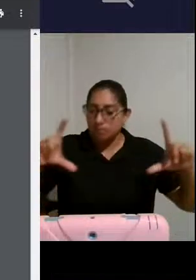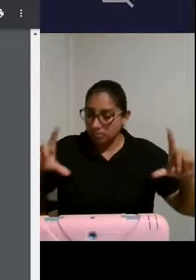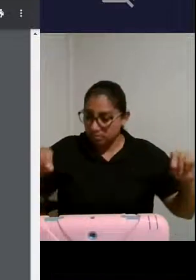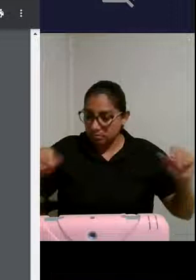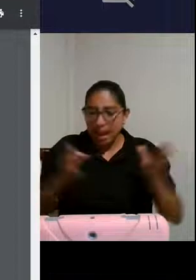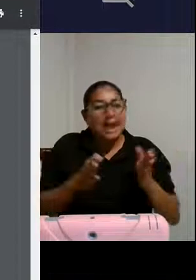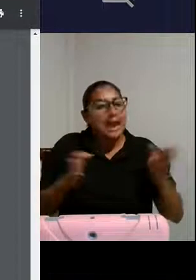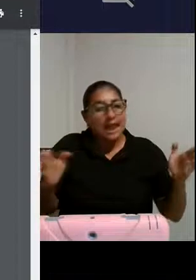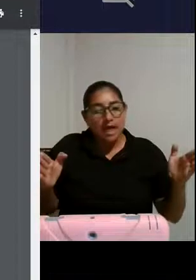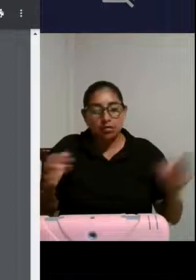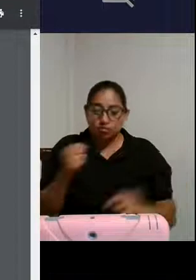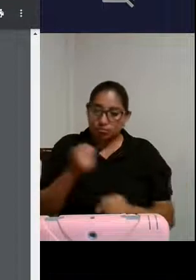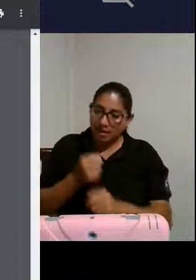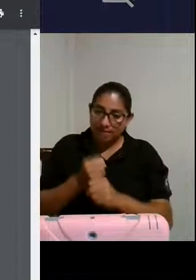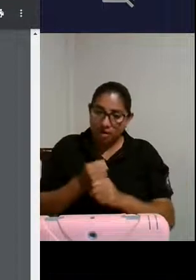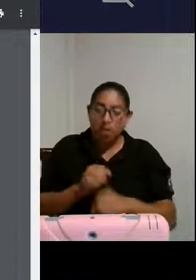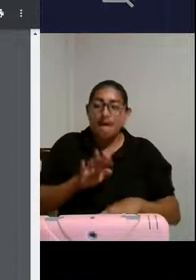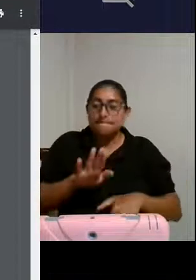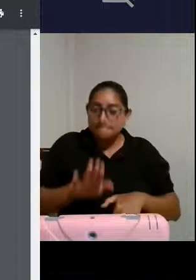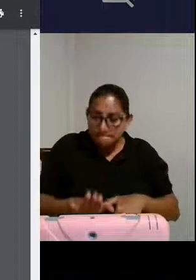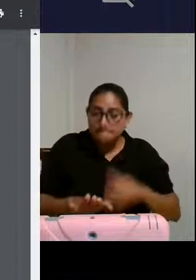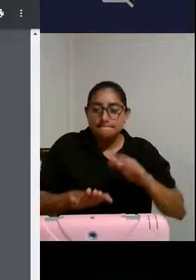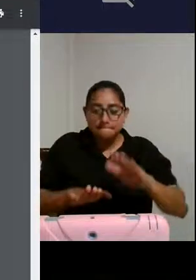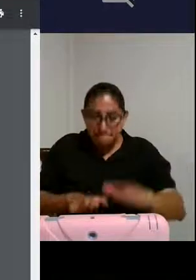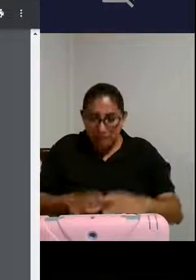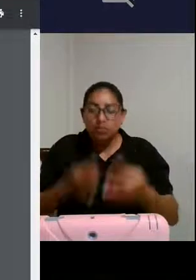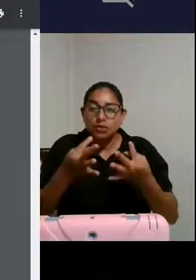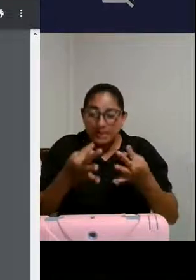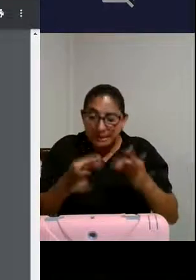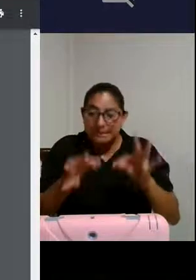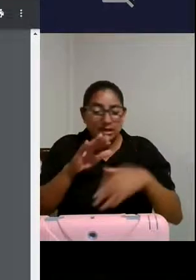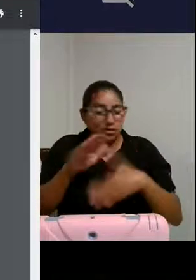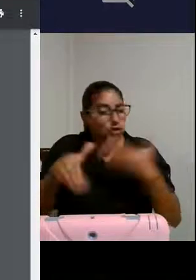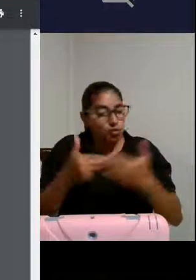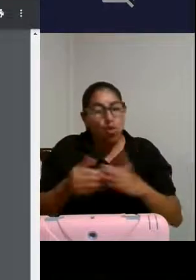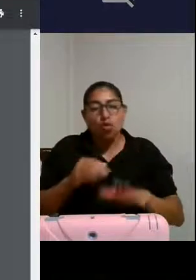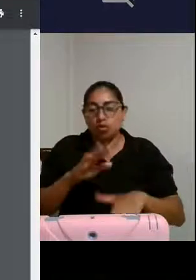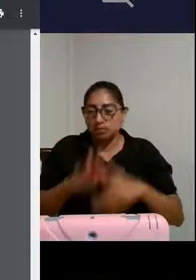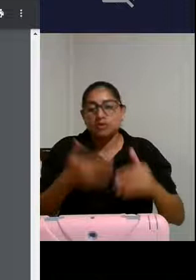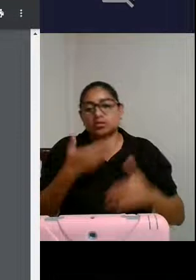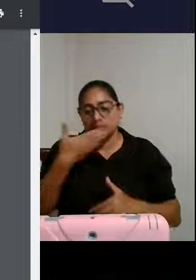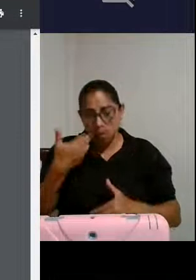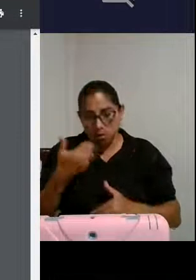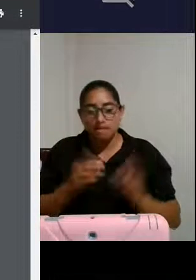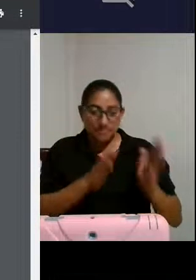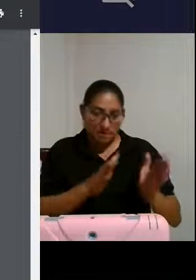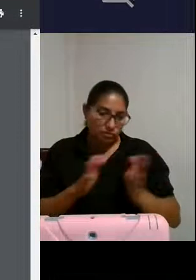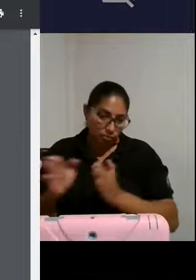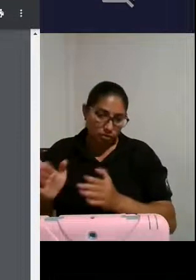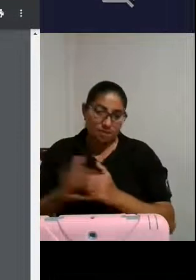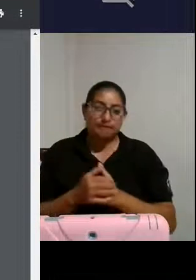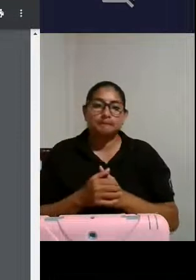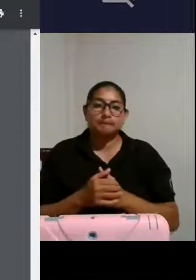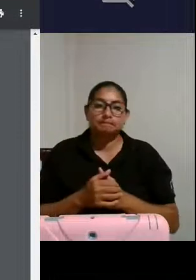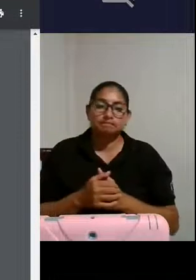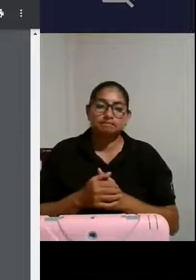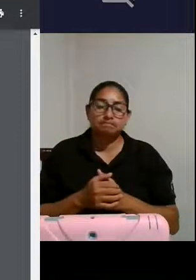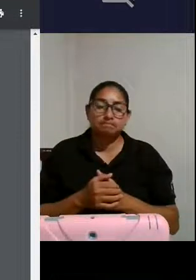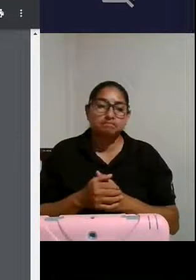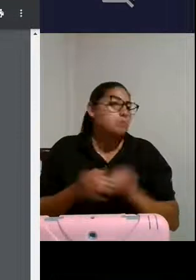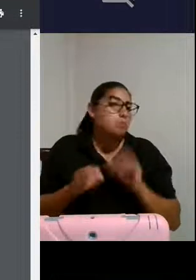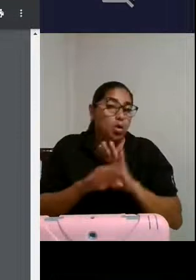de las tareas que ustedes tienen, es importante que traten de justificar todos los pasos, ¿verdad? Em, Al poner